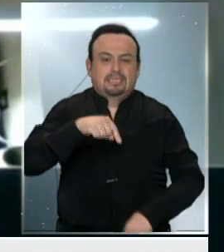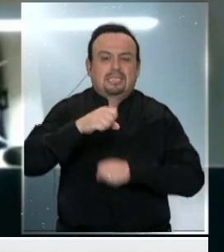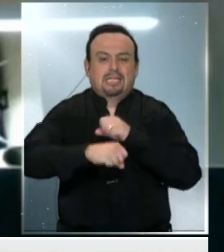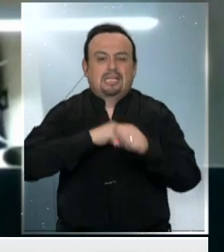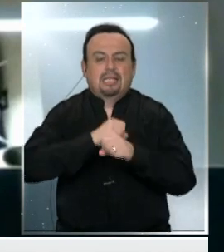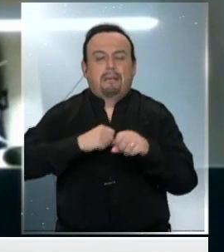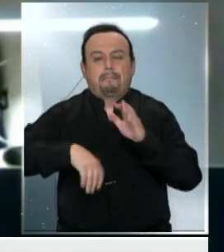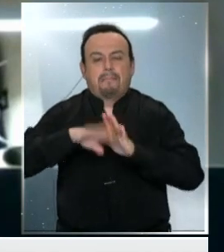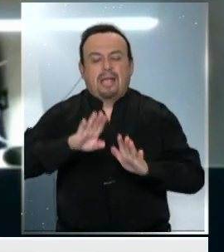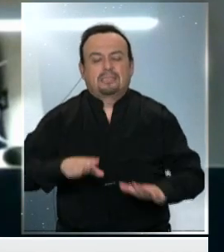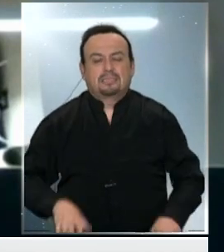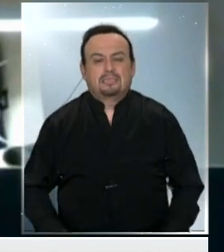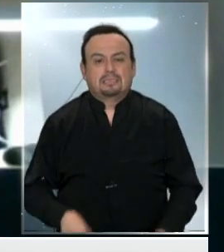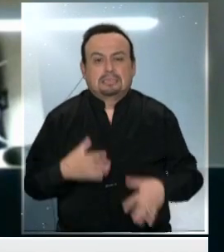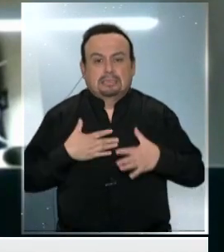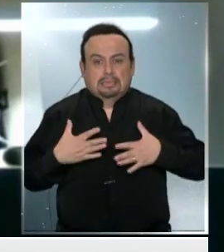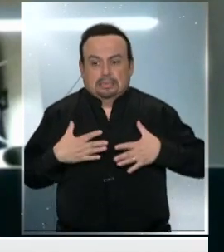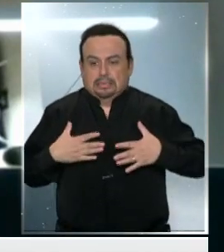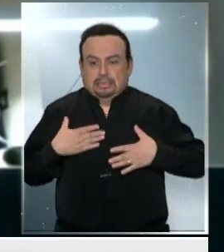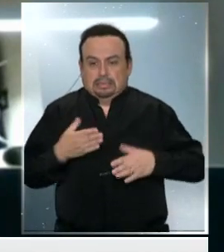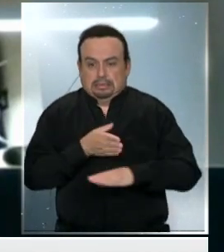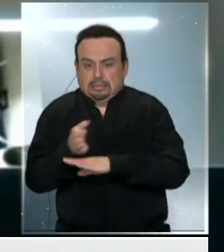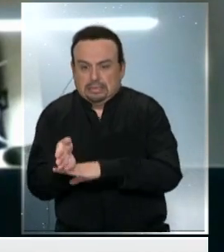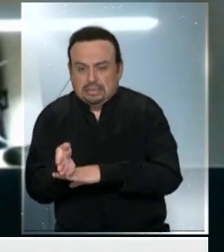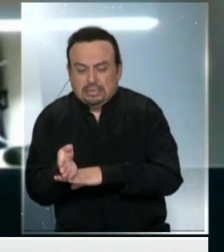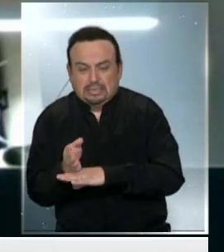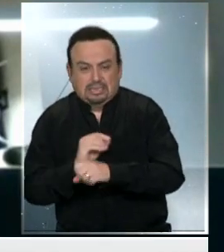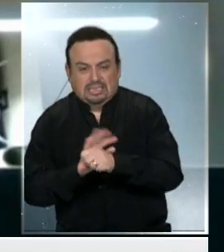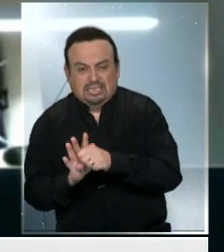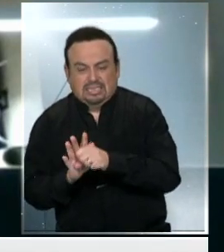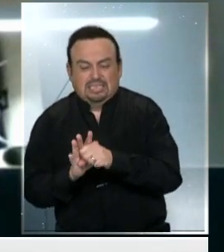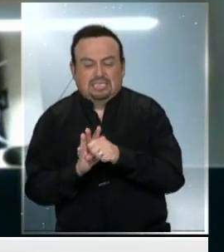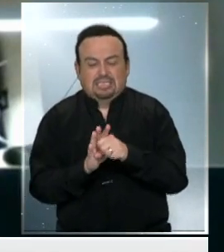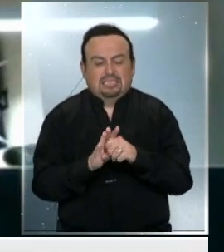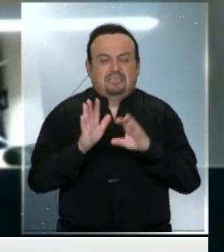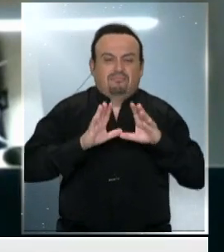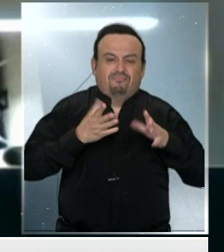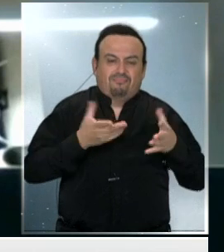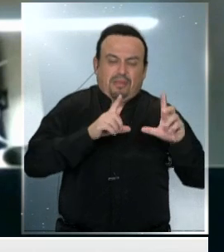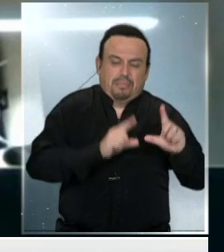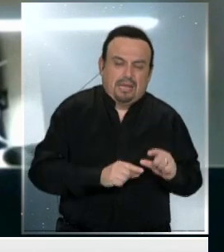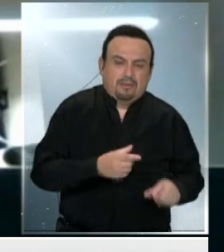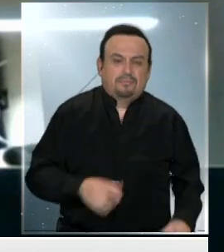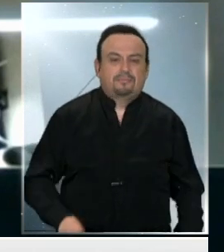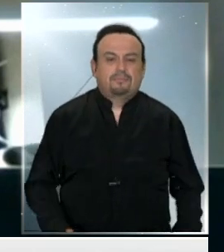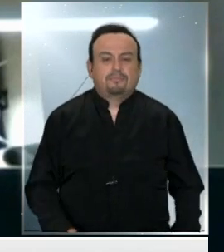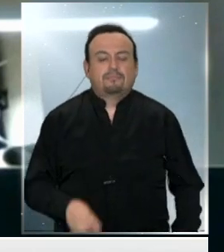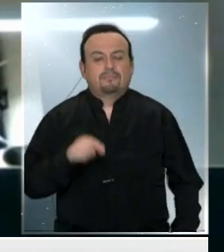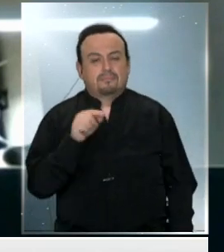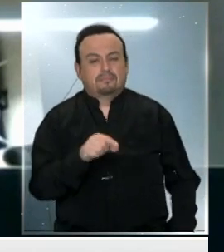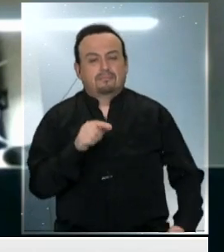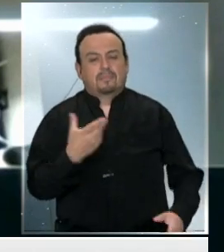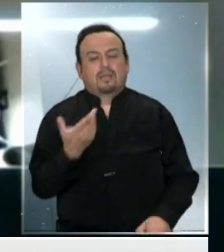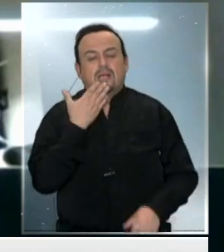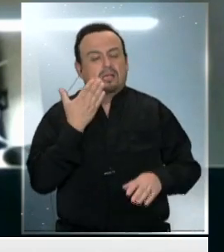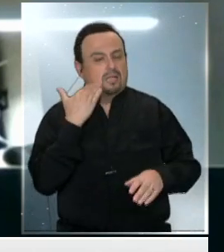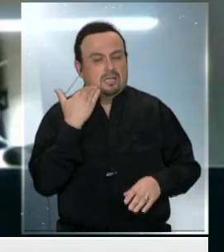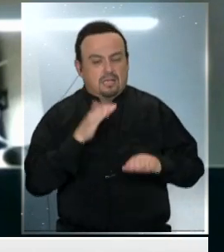ha sido mucho más, por el miedo al coronavirus, ha sido mucho más intensa y ha habido una mucho mayor adherencia. En población